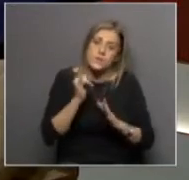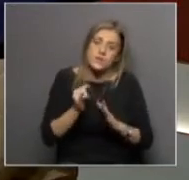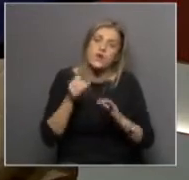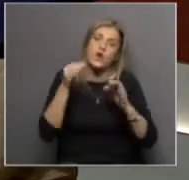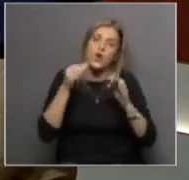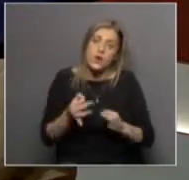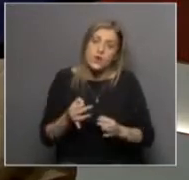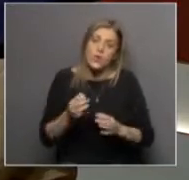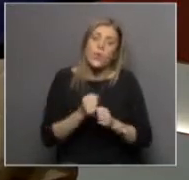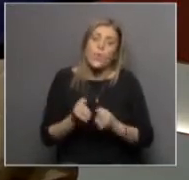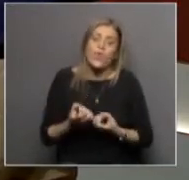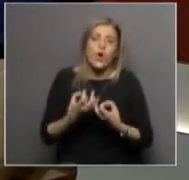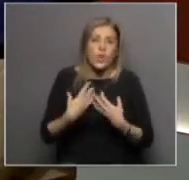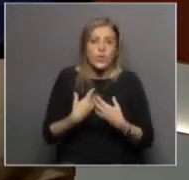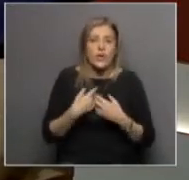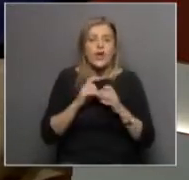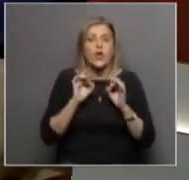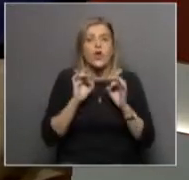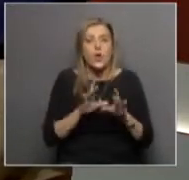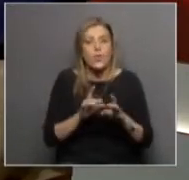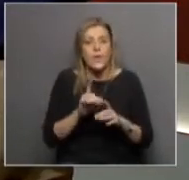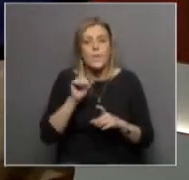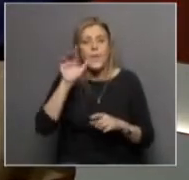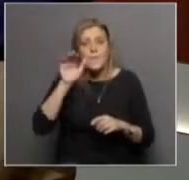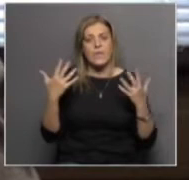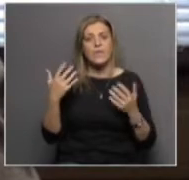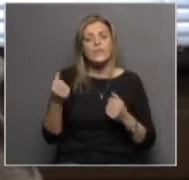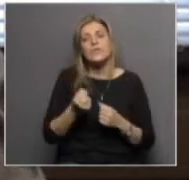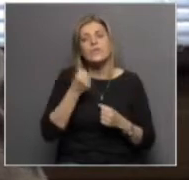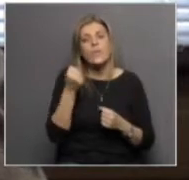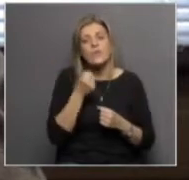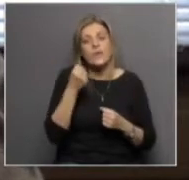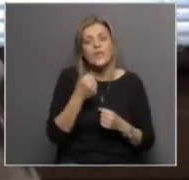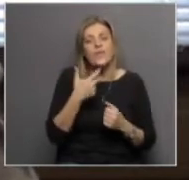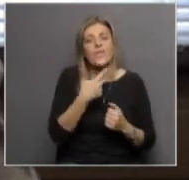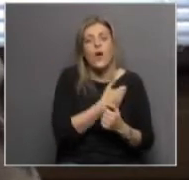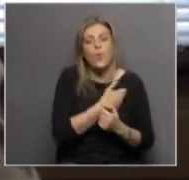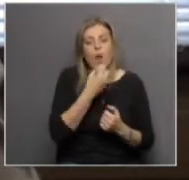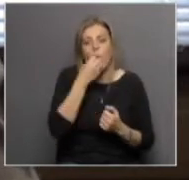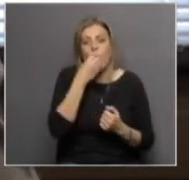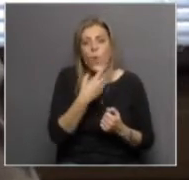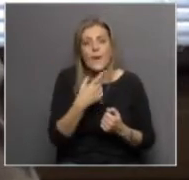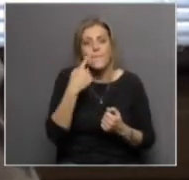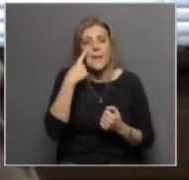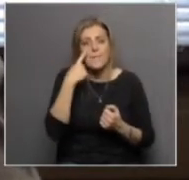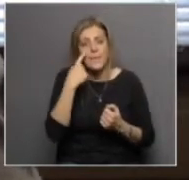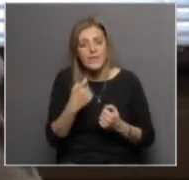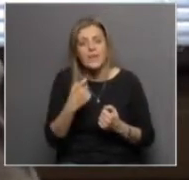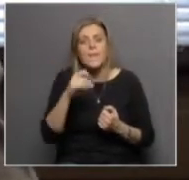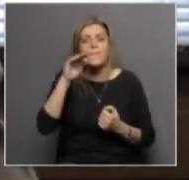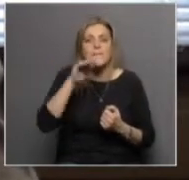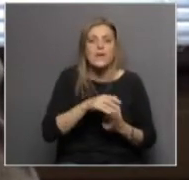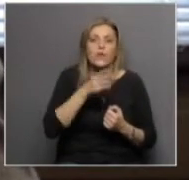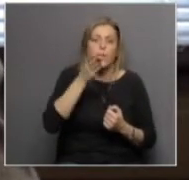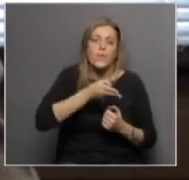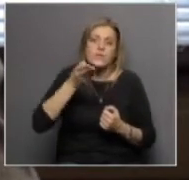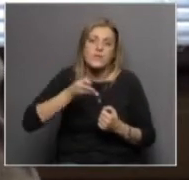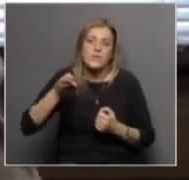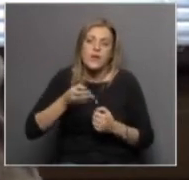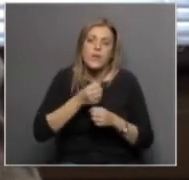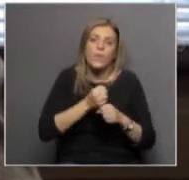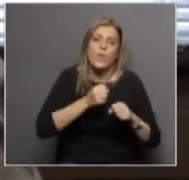pero no queda claro si tanto la Pfizer como la Sinovac reducen la circulación viral. Y